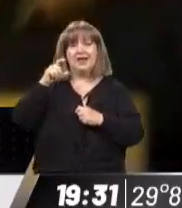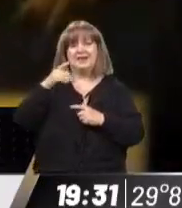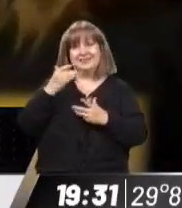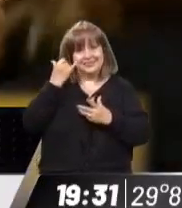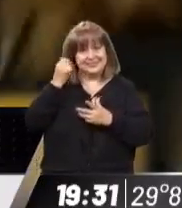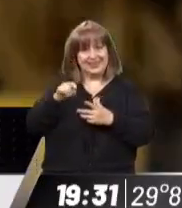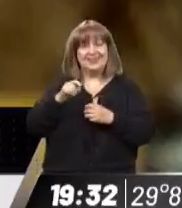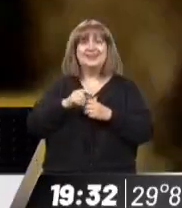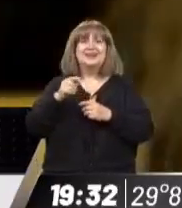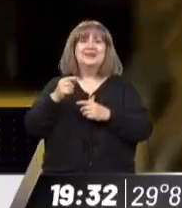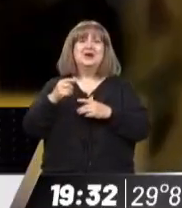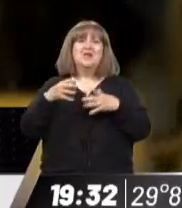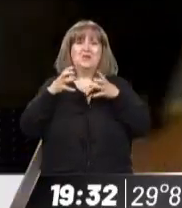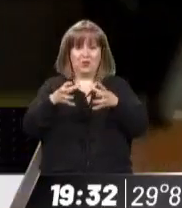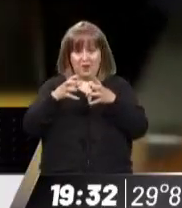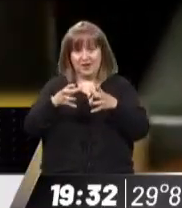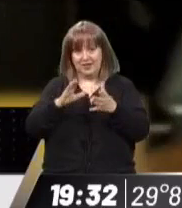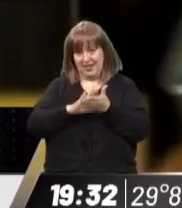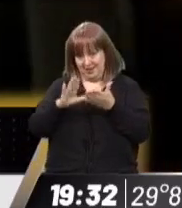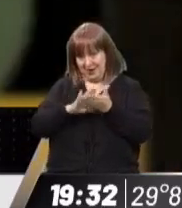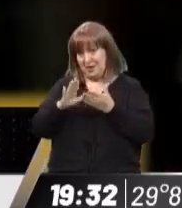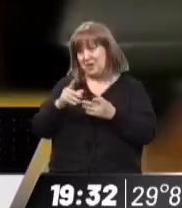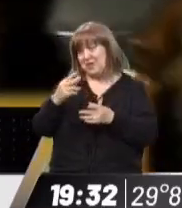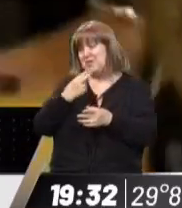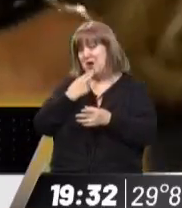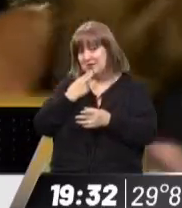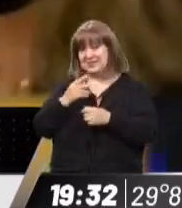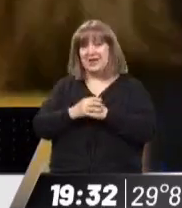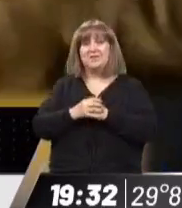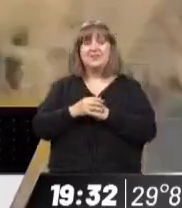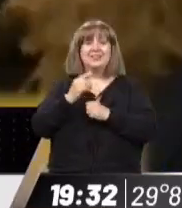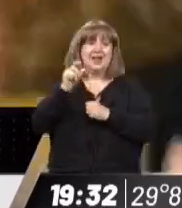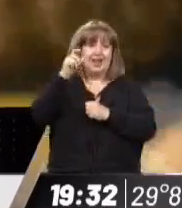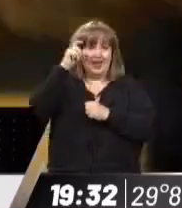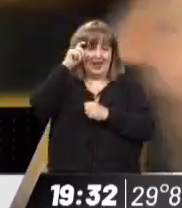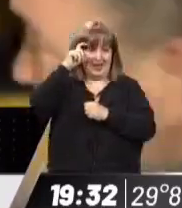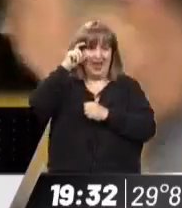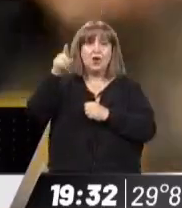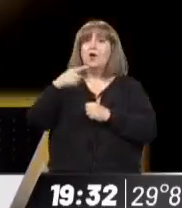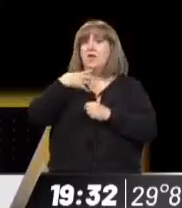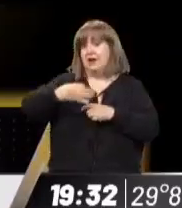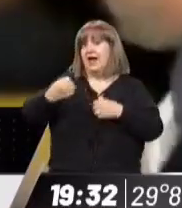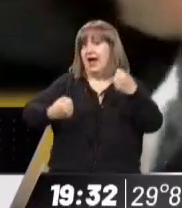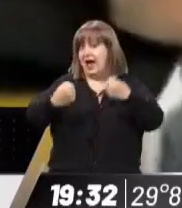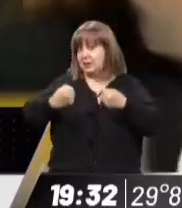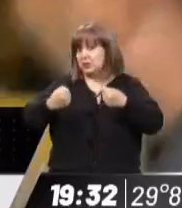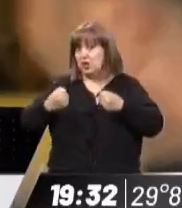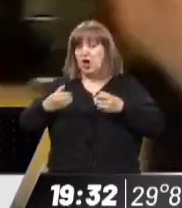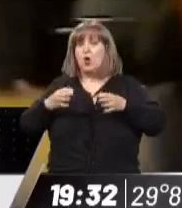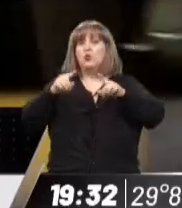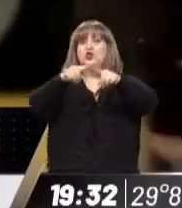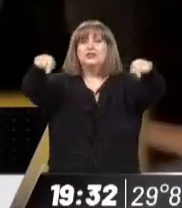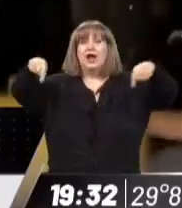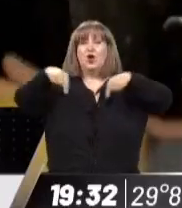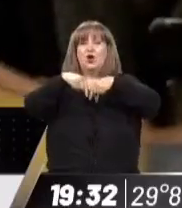día. Muy así especial, que por eso me acordé. Bueno, la verdad es que así entraba Messi al salón. Lo hizo,